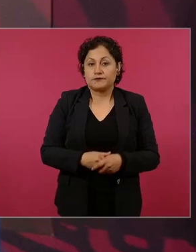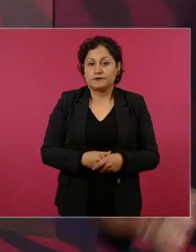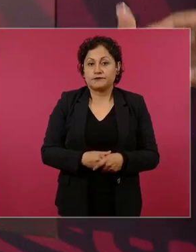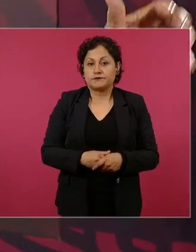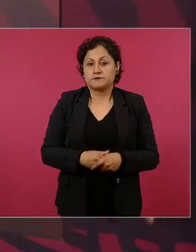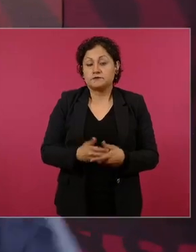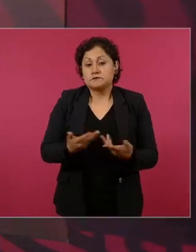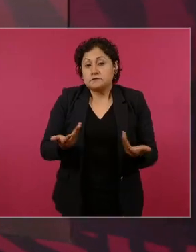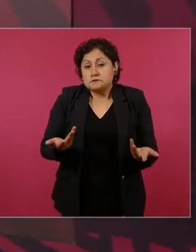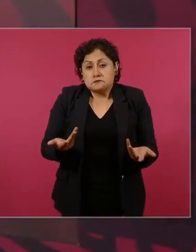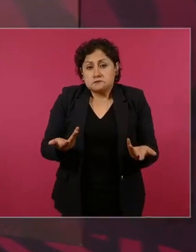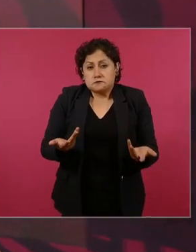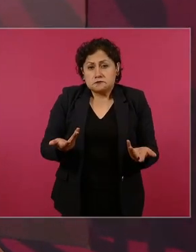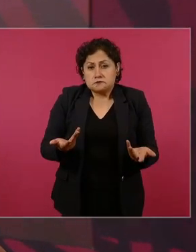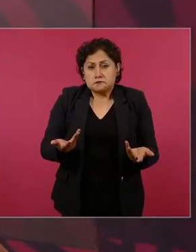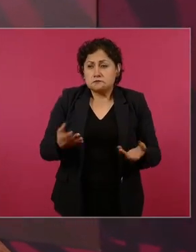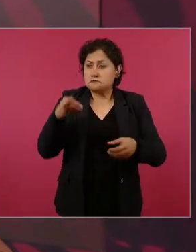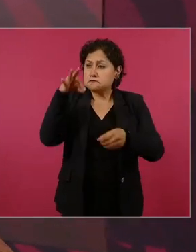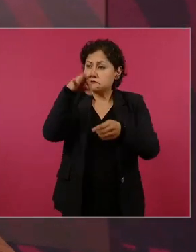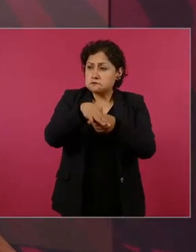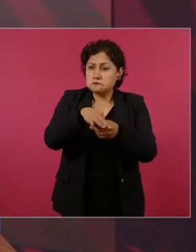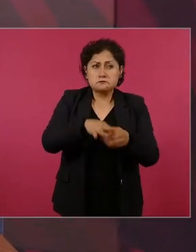sin problema,